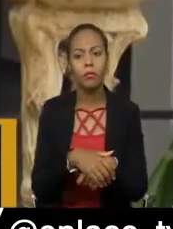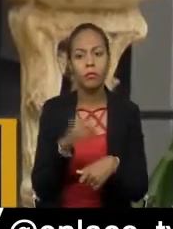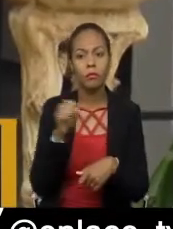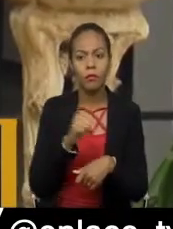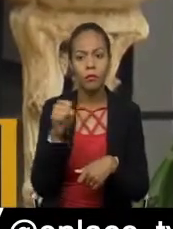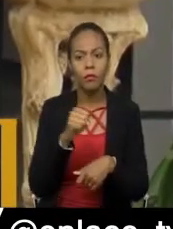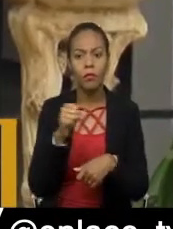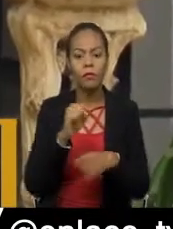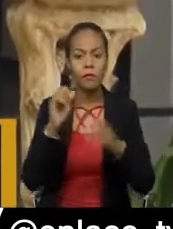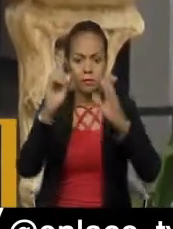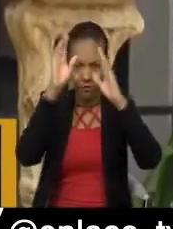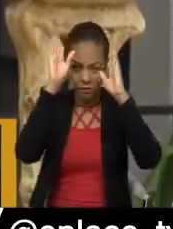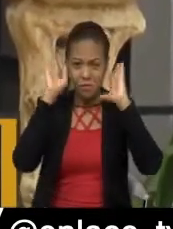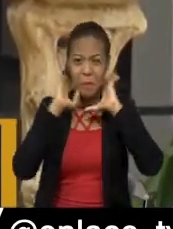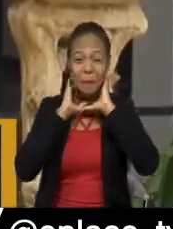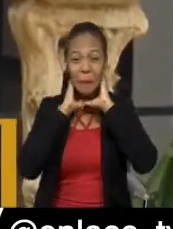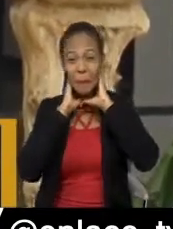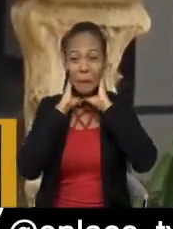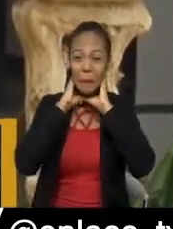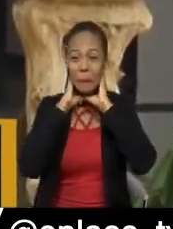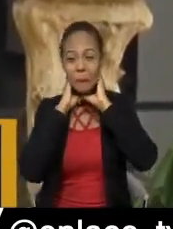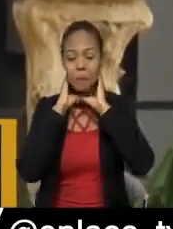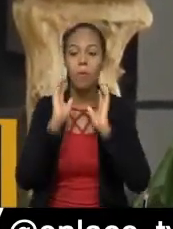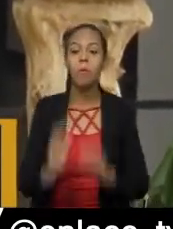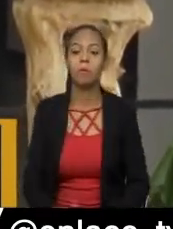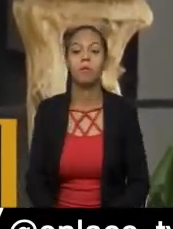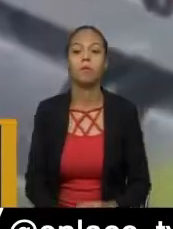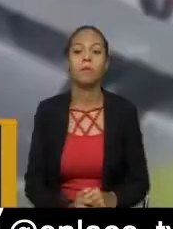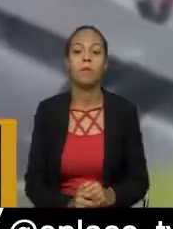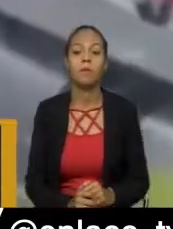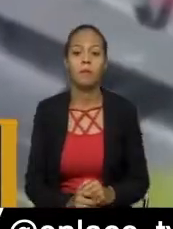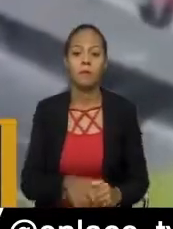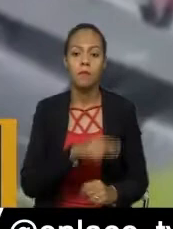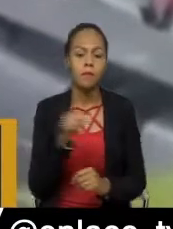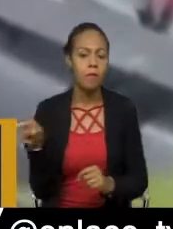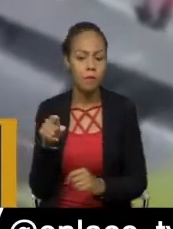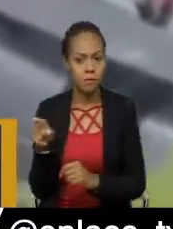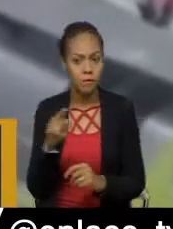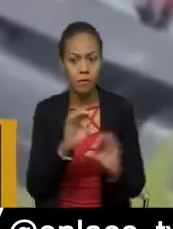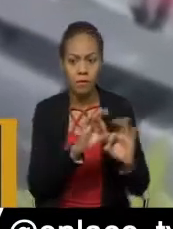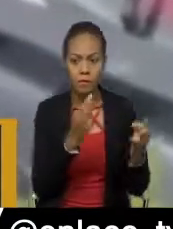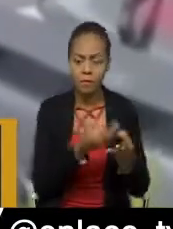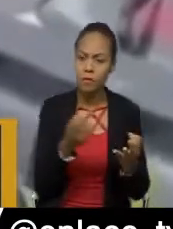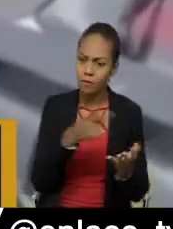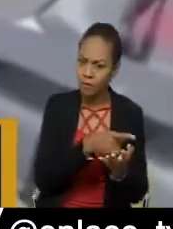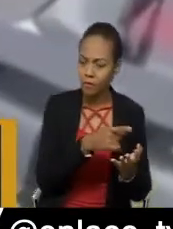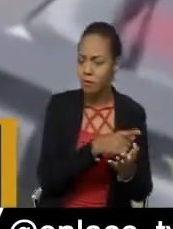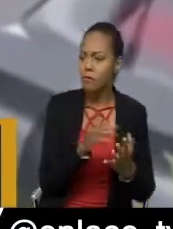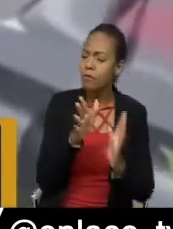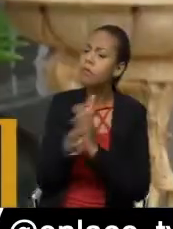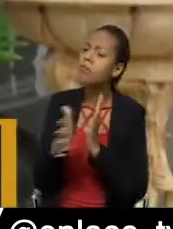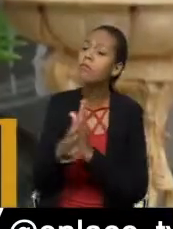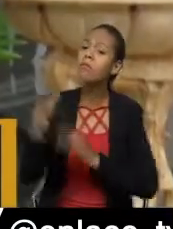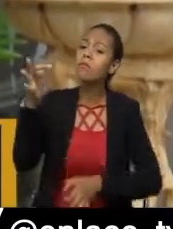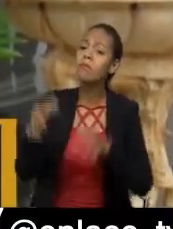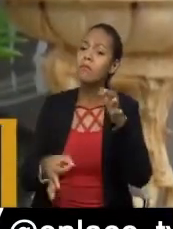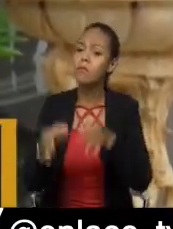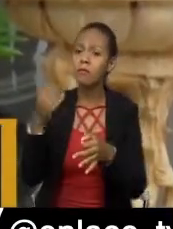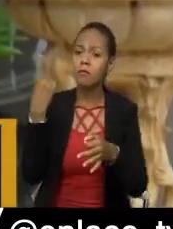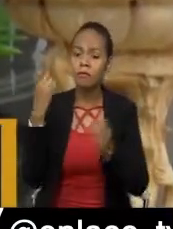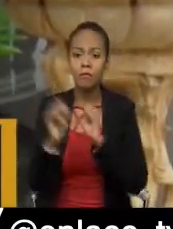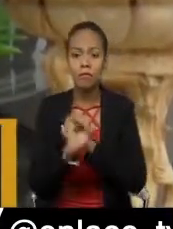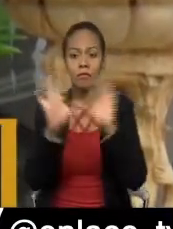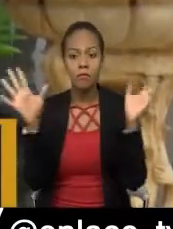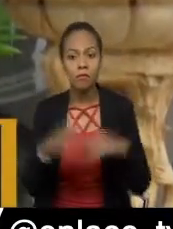mecánica. Familiares de la víctima, identificada como Marta Cecilia Conde, pidieron a las autoridades que se haga justicia, pues el caso aún no ha sido esclarecido. Este